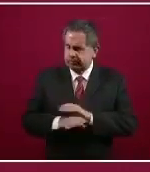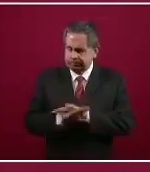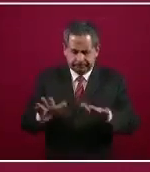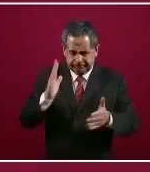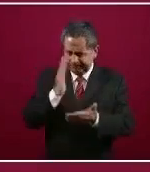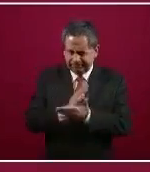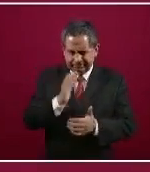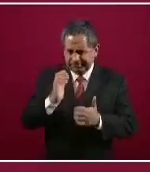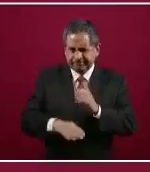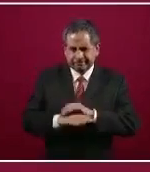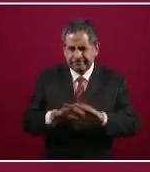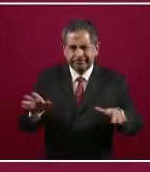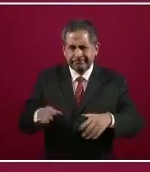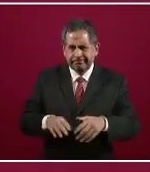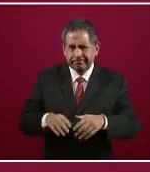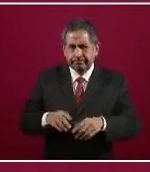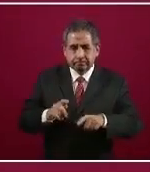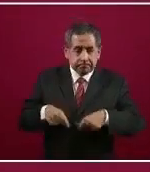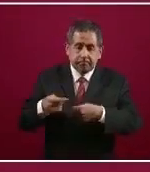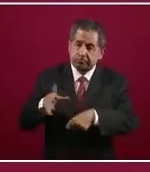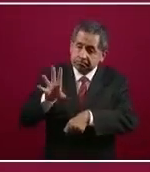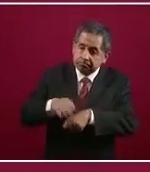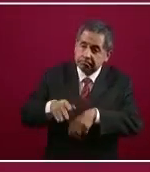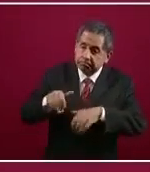ya se permite.